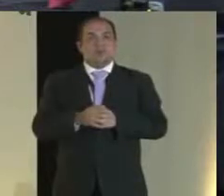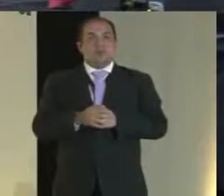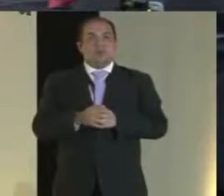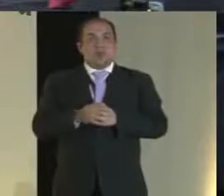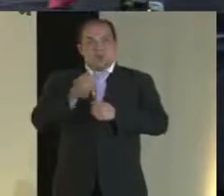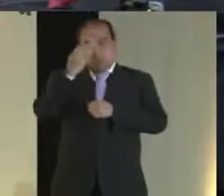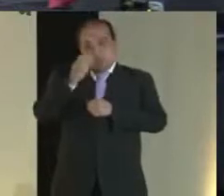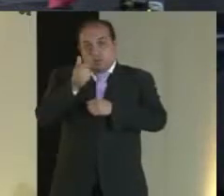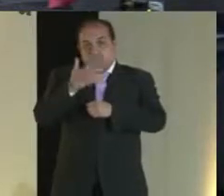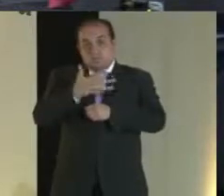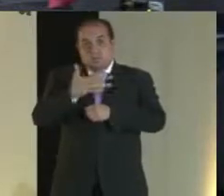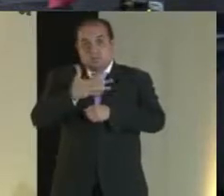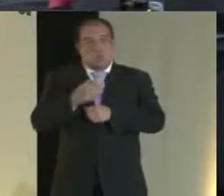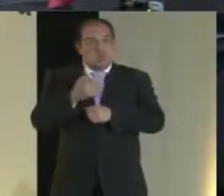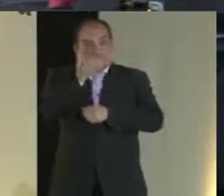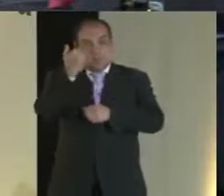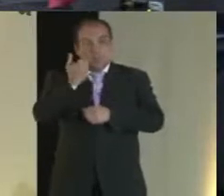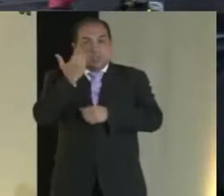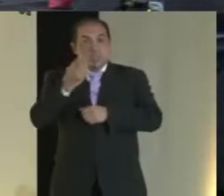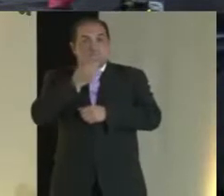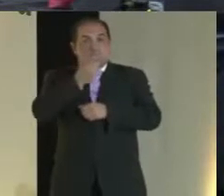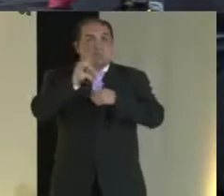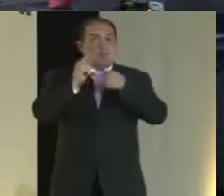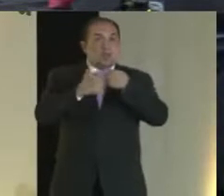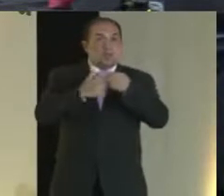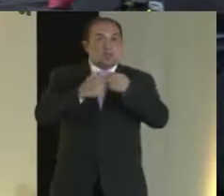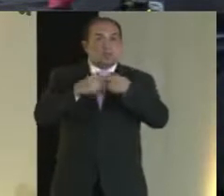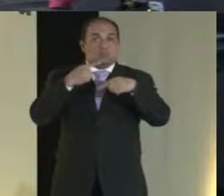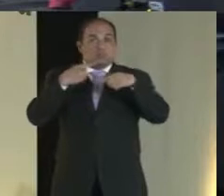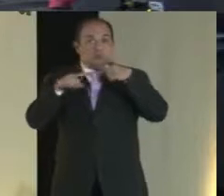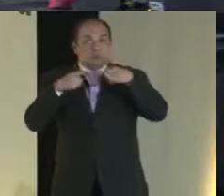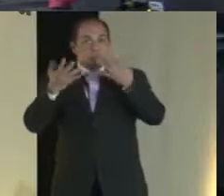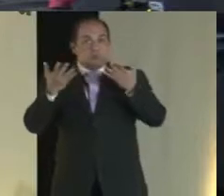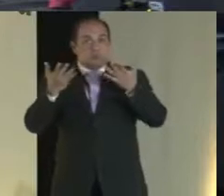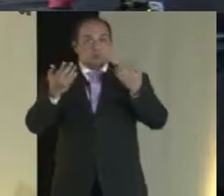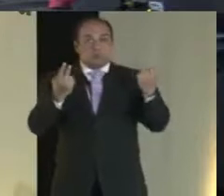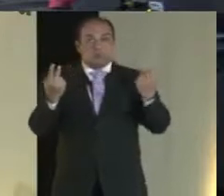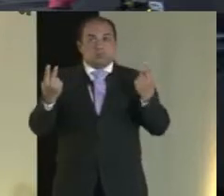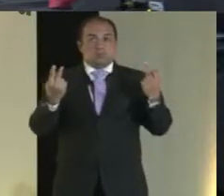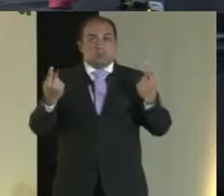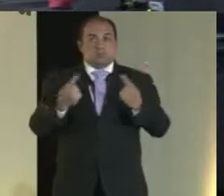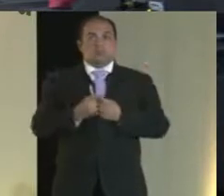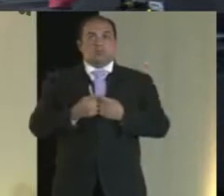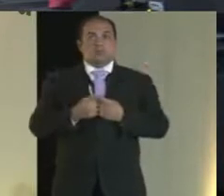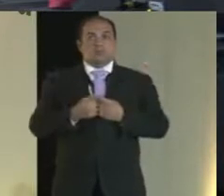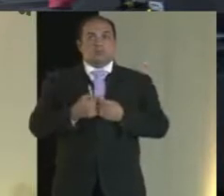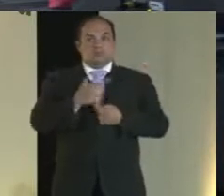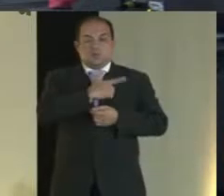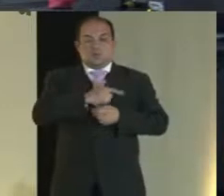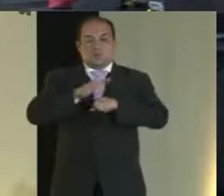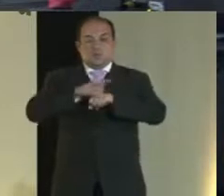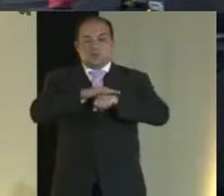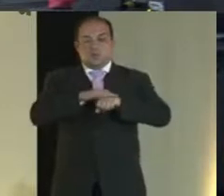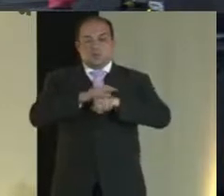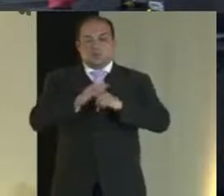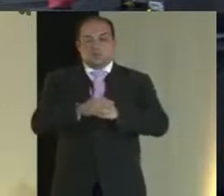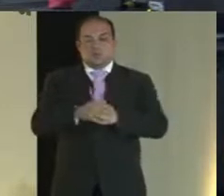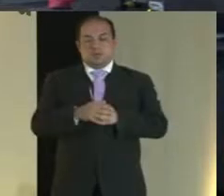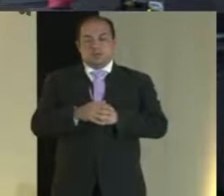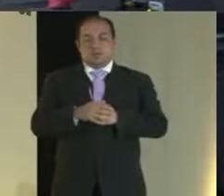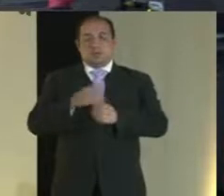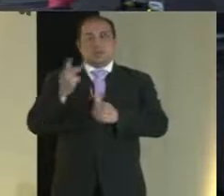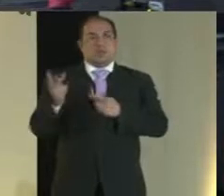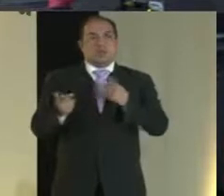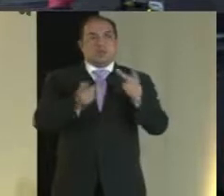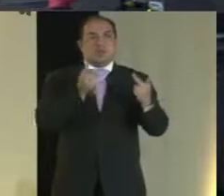Tenemos poquito tiempo, no sé si quieran añadir algo nuestros comentaristas. Me gustaría más bien pensar si el público… Y